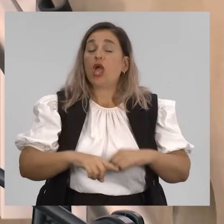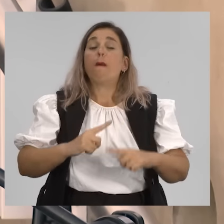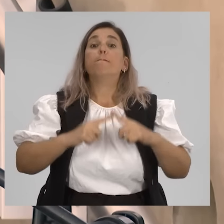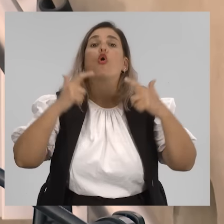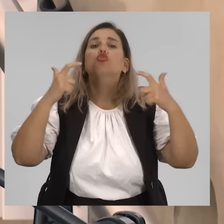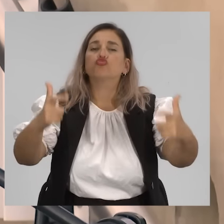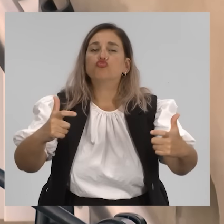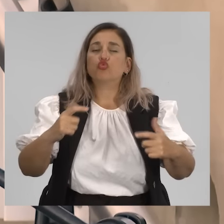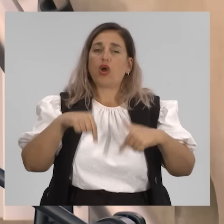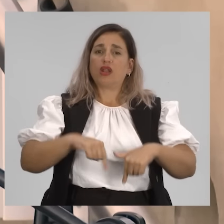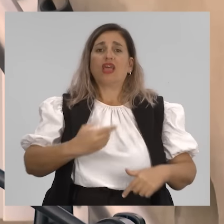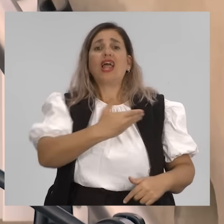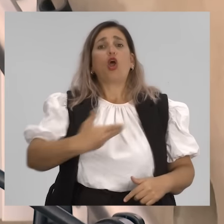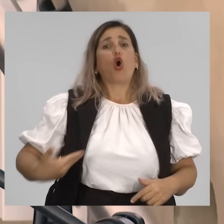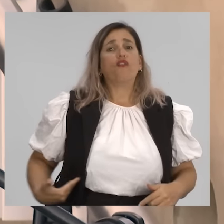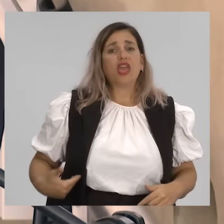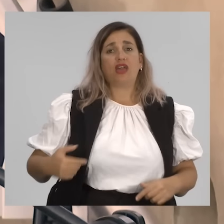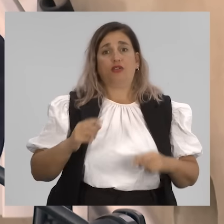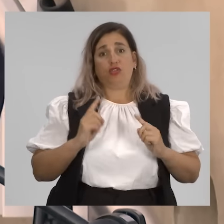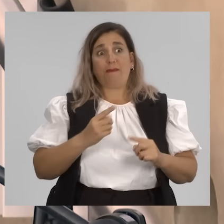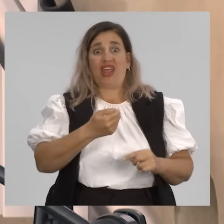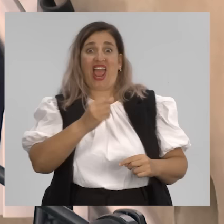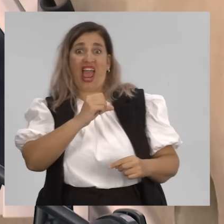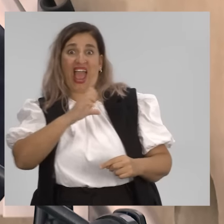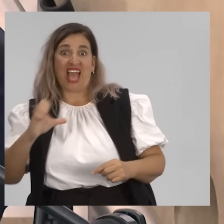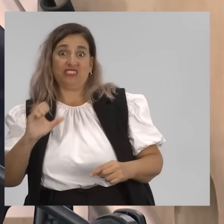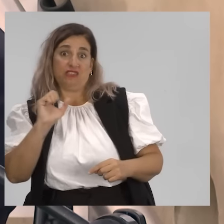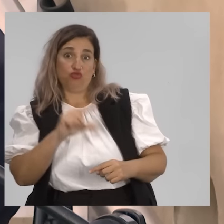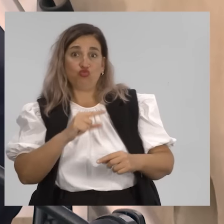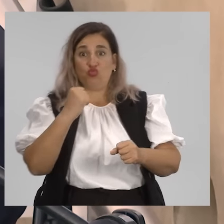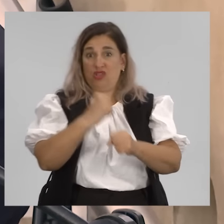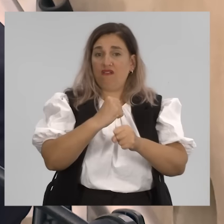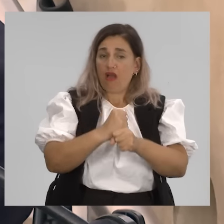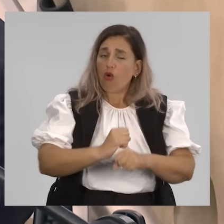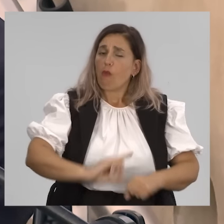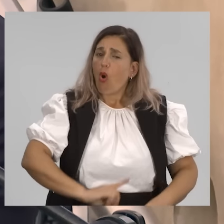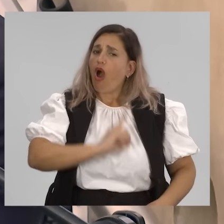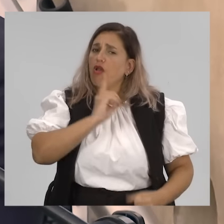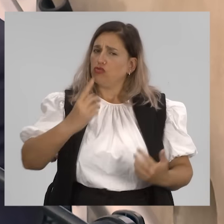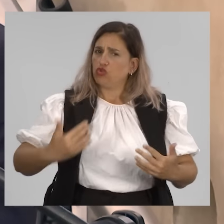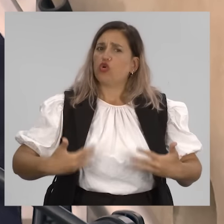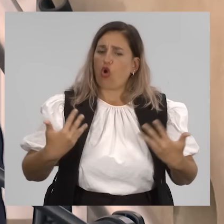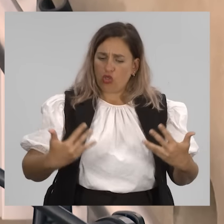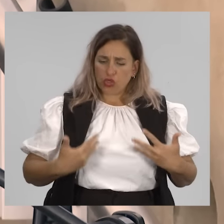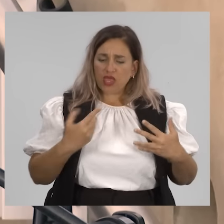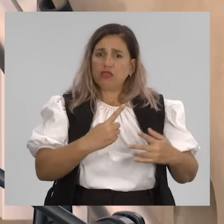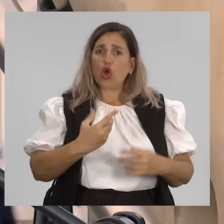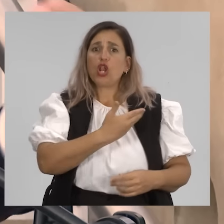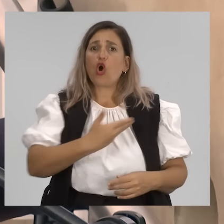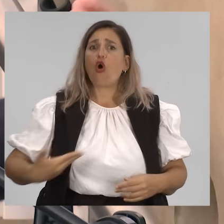suerte, el gobierno de ACE, del cual estamos muy orgullosos y muy contentos,